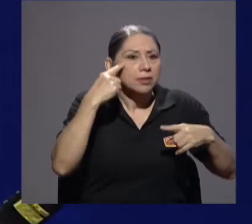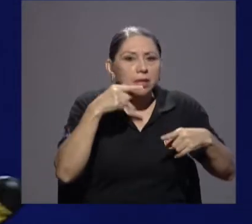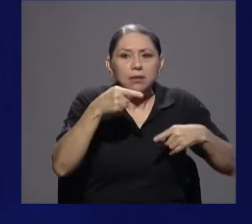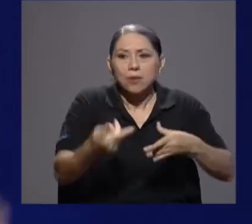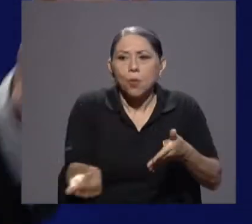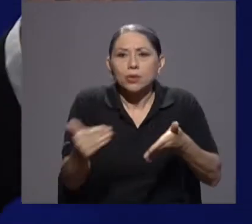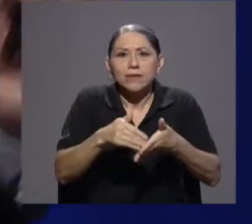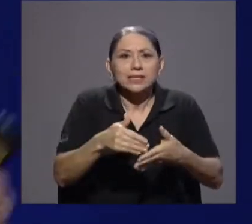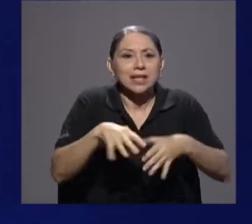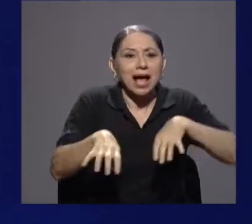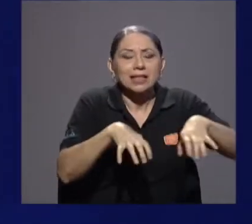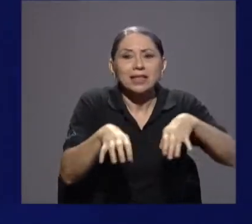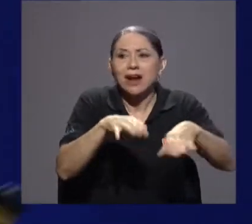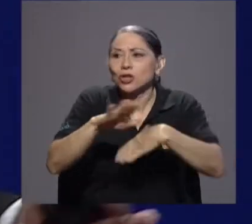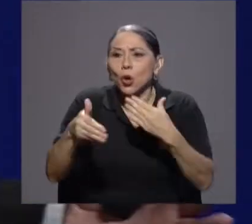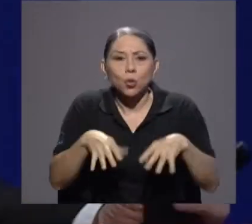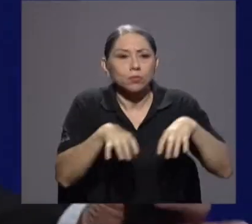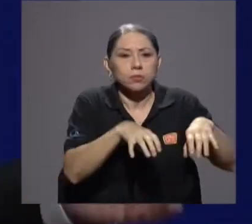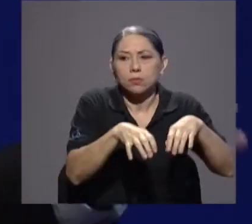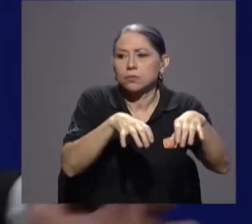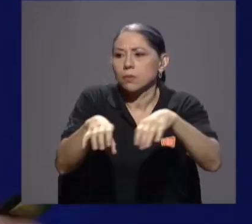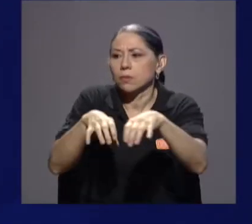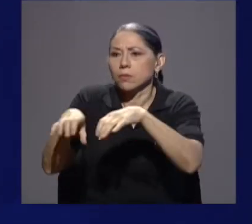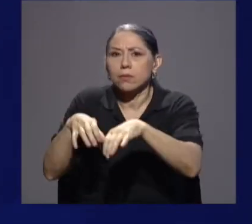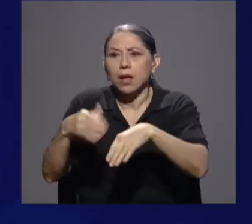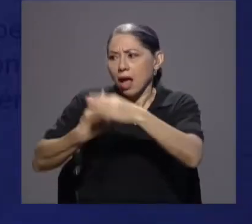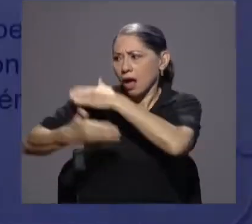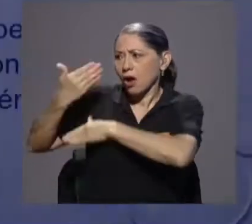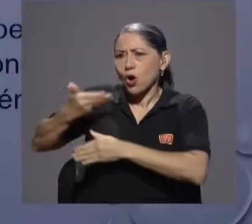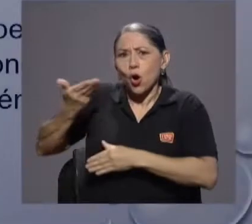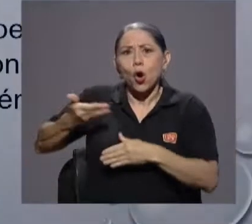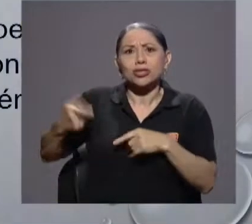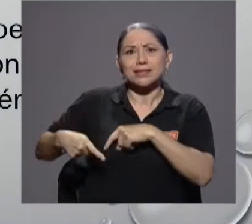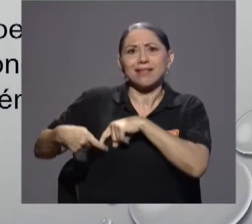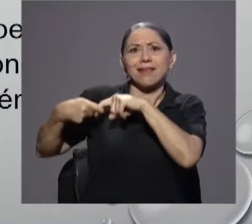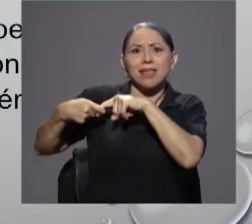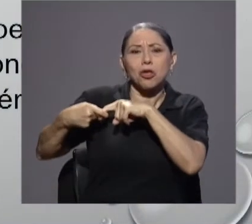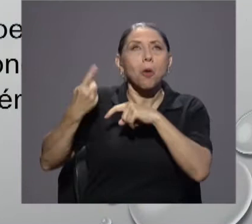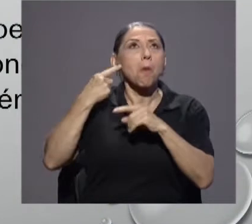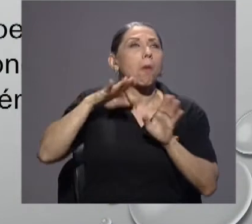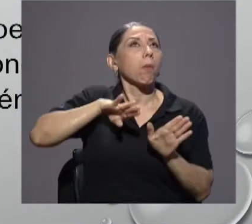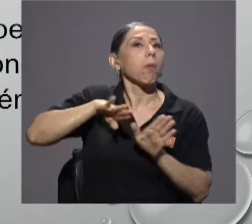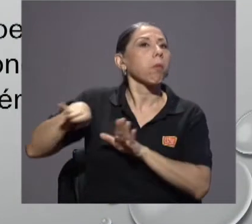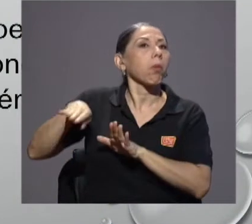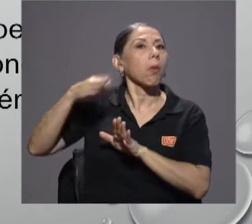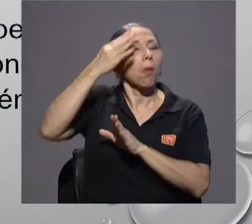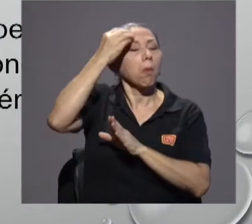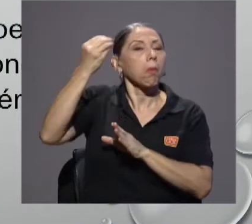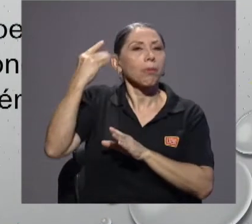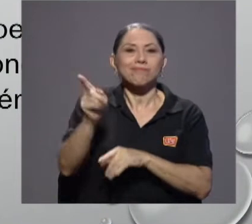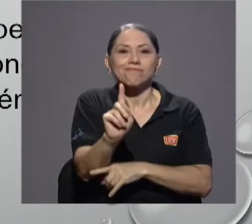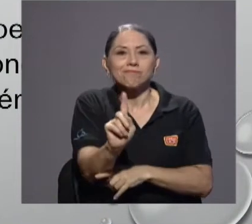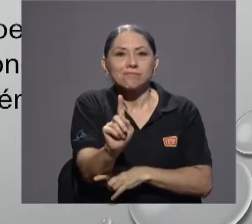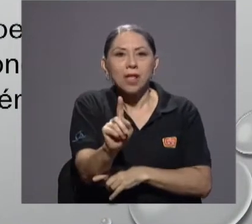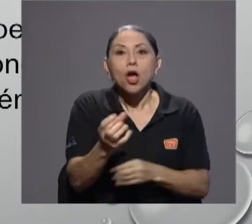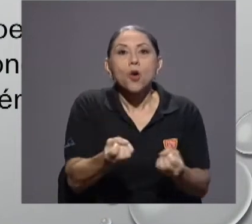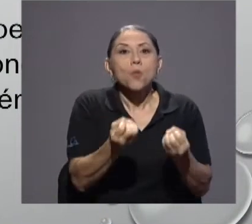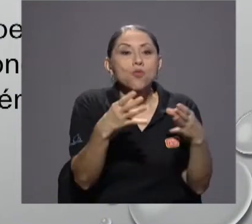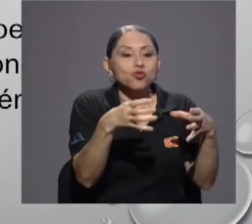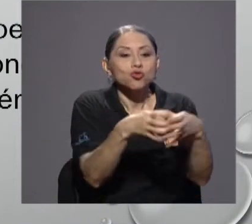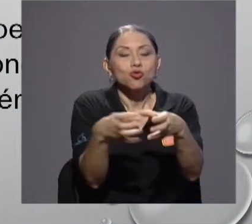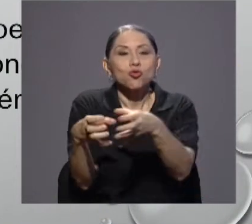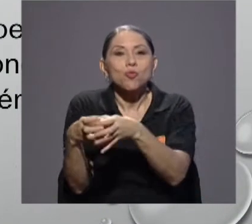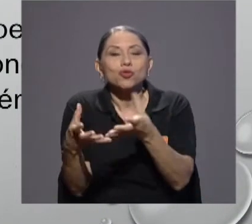dejar pasar los elefantes que han estado ahí detenidos por mucho tiempo. Y eso es todas las intenciones que tienen muchos sectores de destruir el